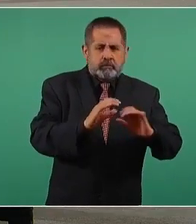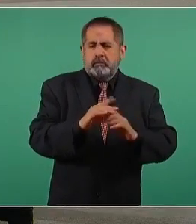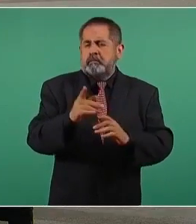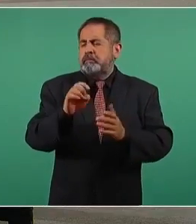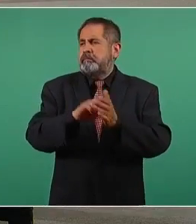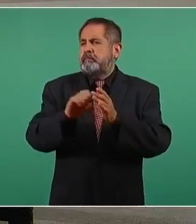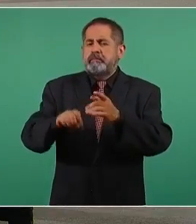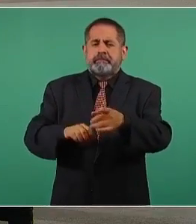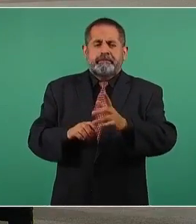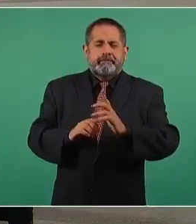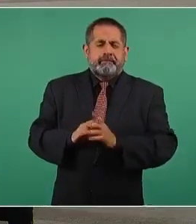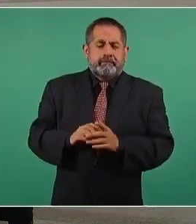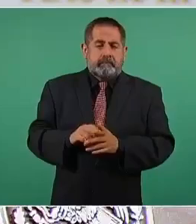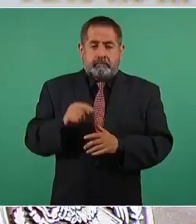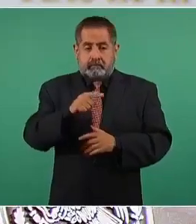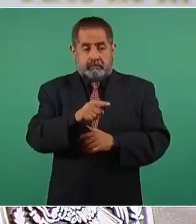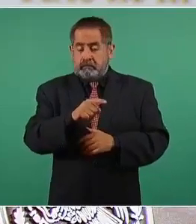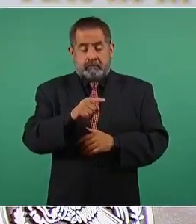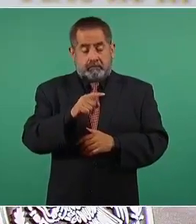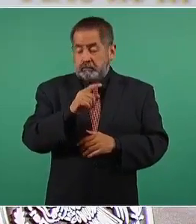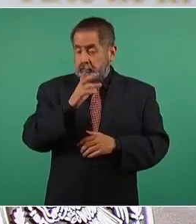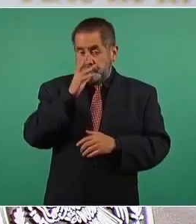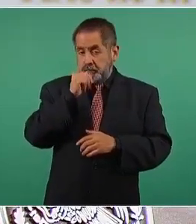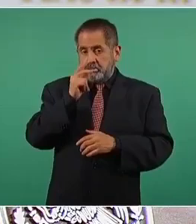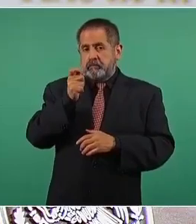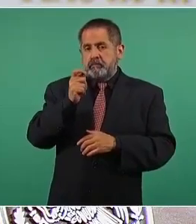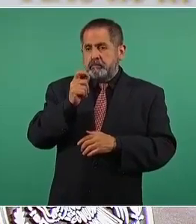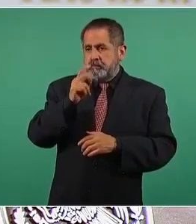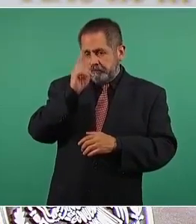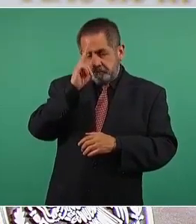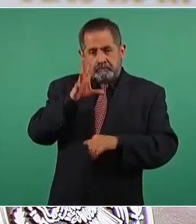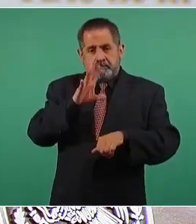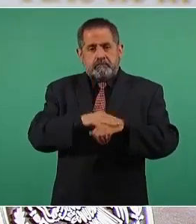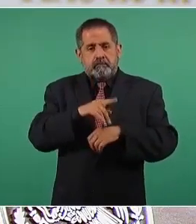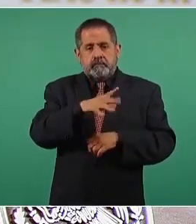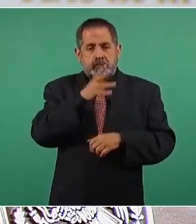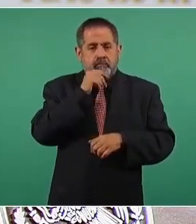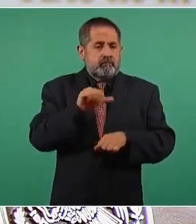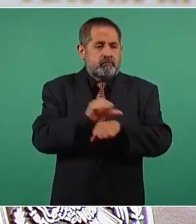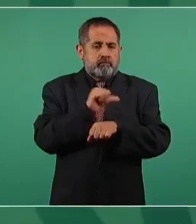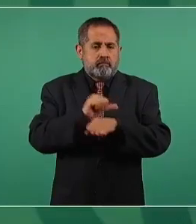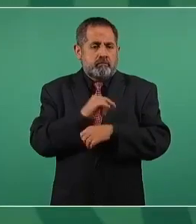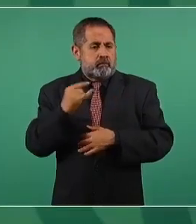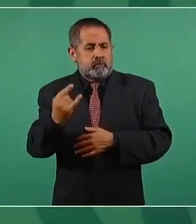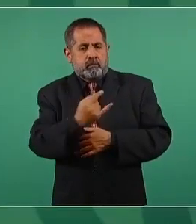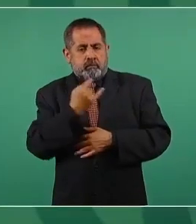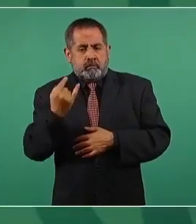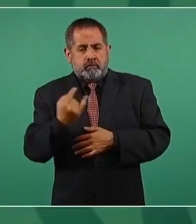ejemplo, no se permite que haya circulación de vehículos.